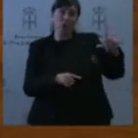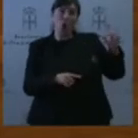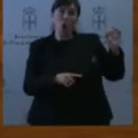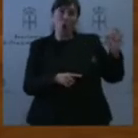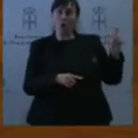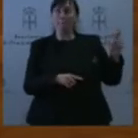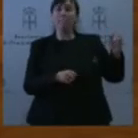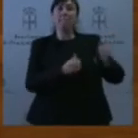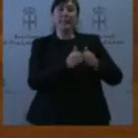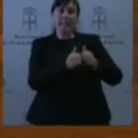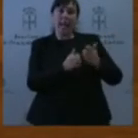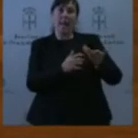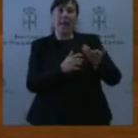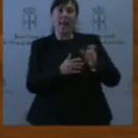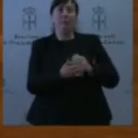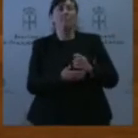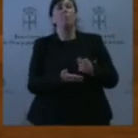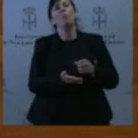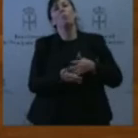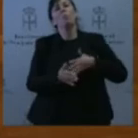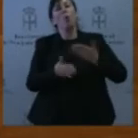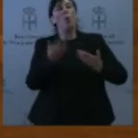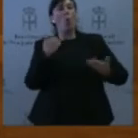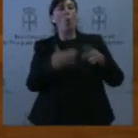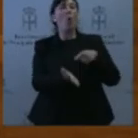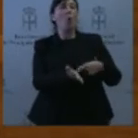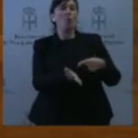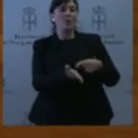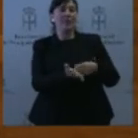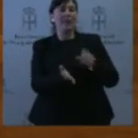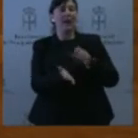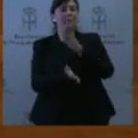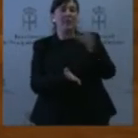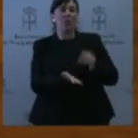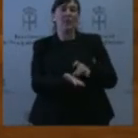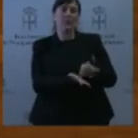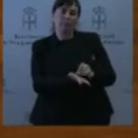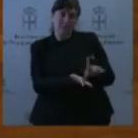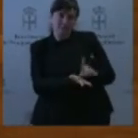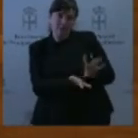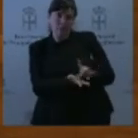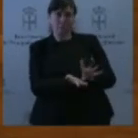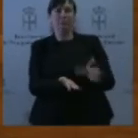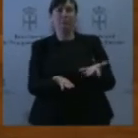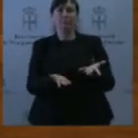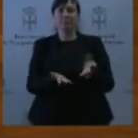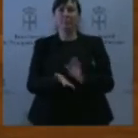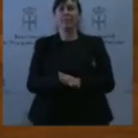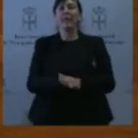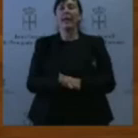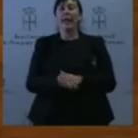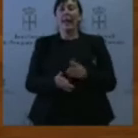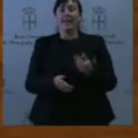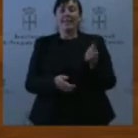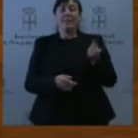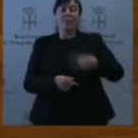a ser todos los asturianos y asturianas quienes paguemos el agujero económico de la Zalia. Es necesaria una mejor fiscalización del